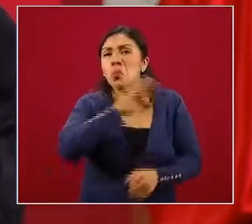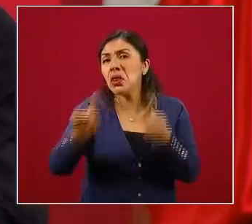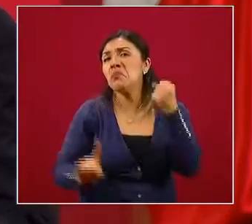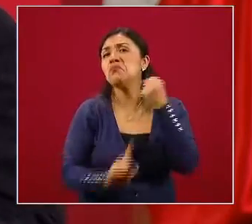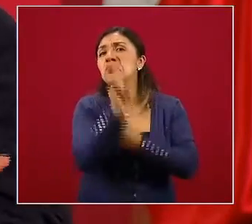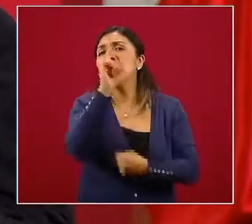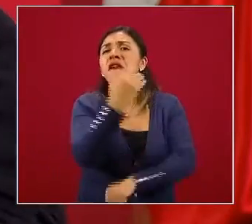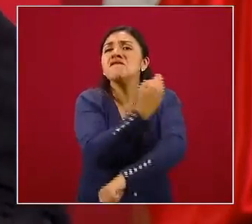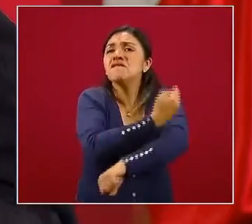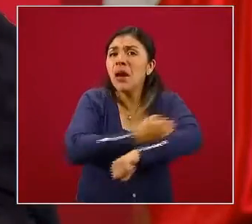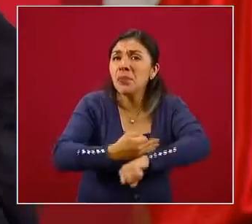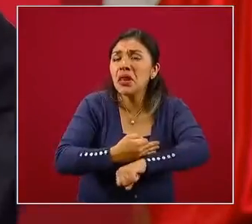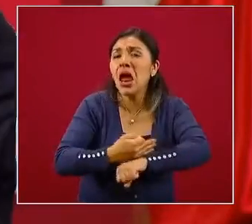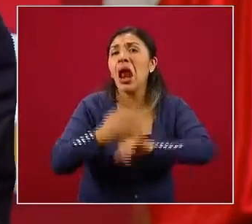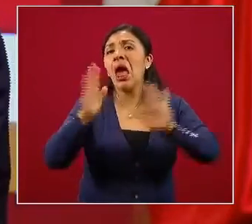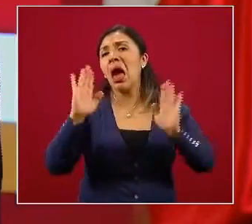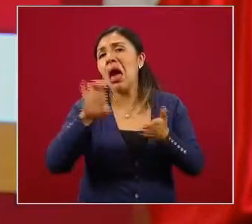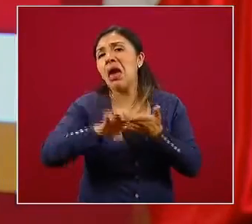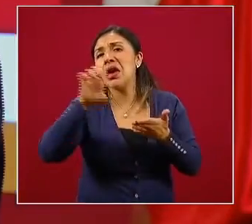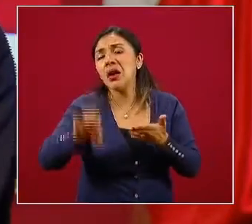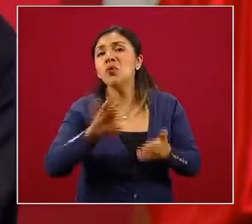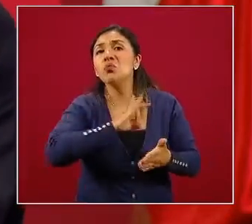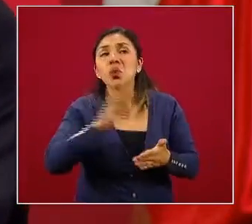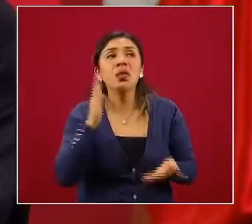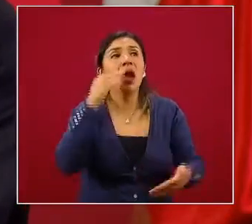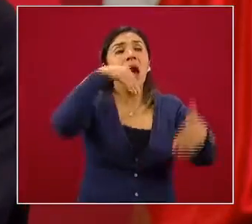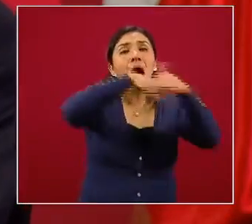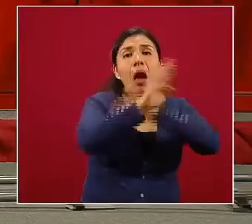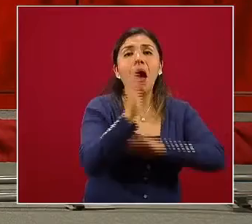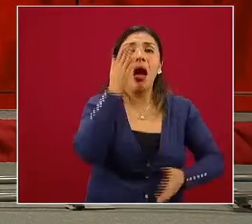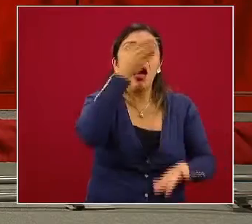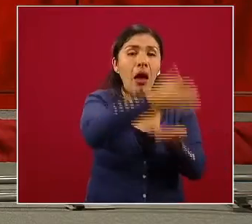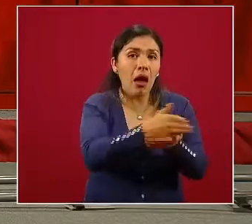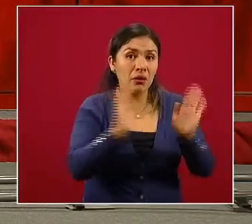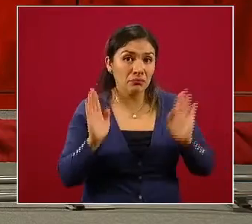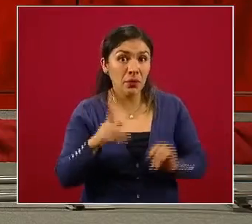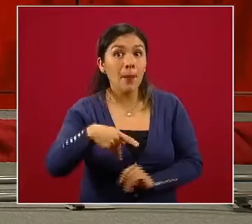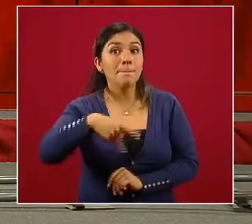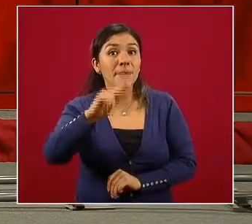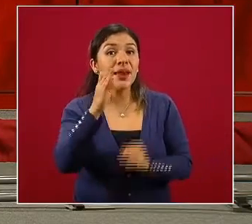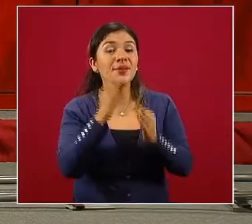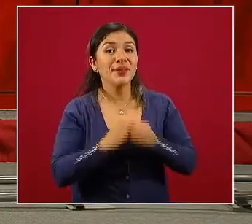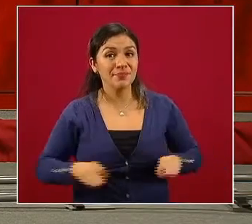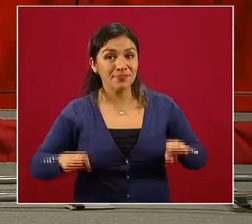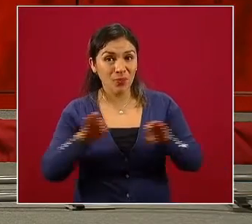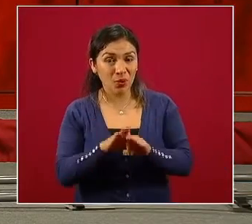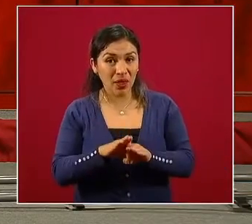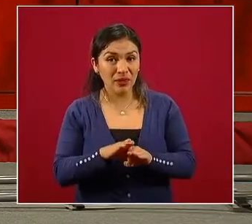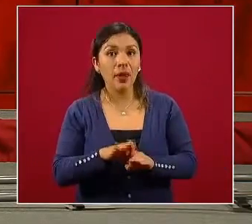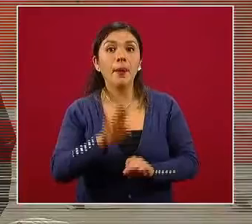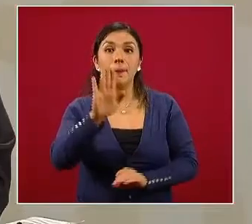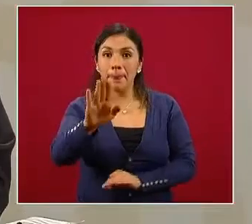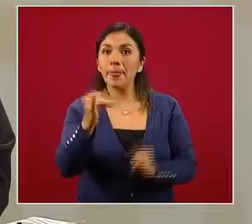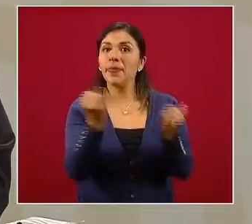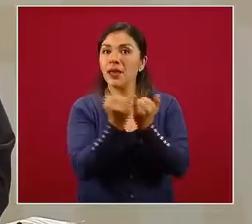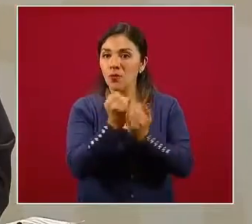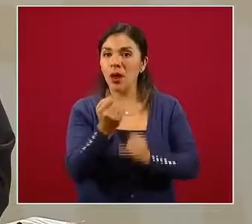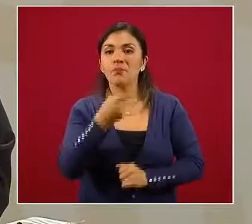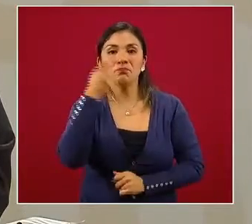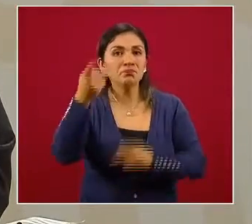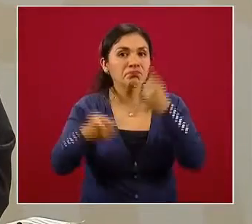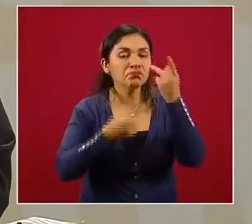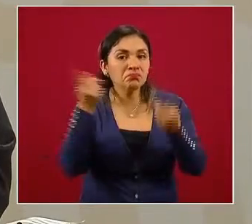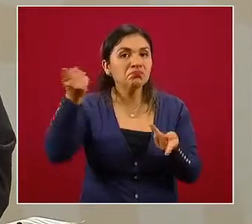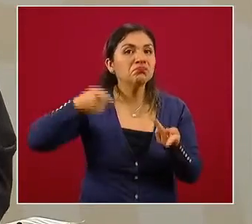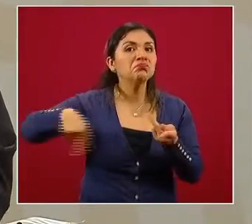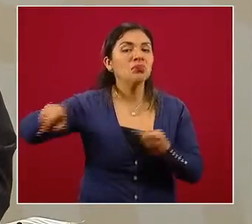que familiares, por ejemplo, acudieran ahí. Y uno de los retos importantes, por cierto, también mencionado por